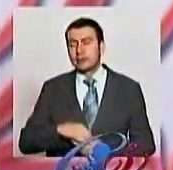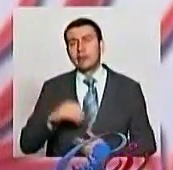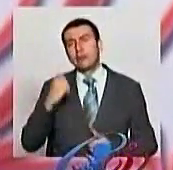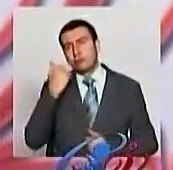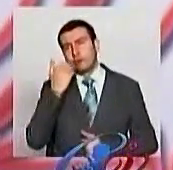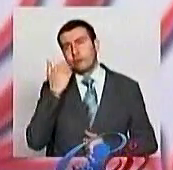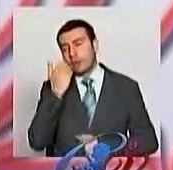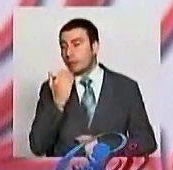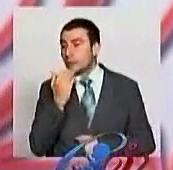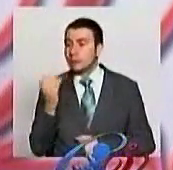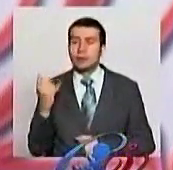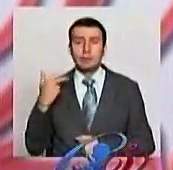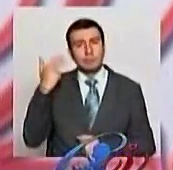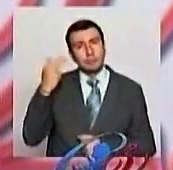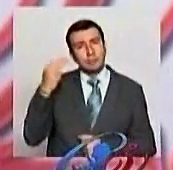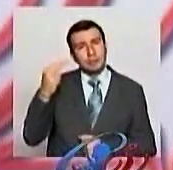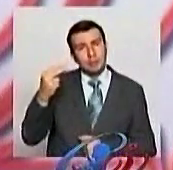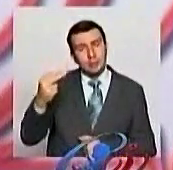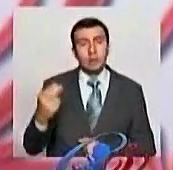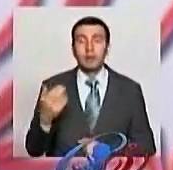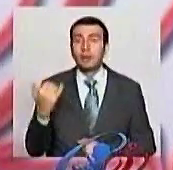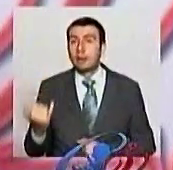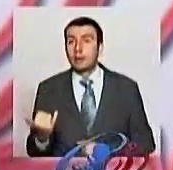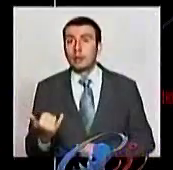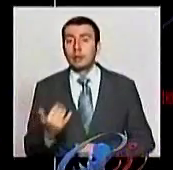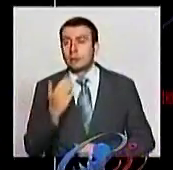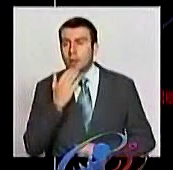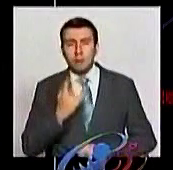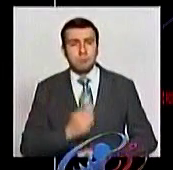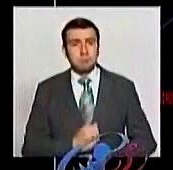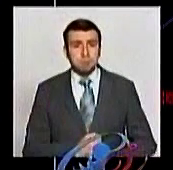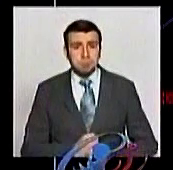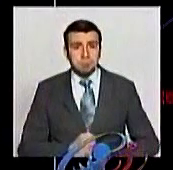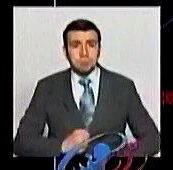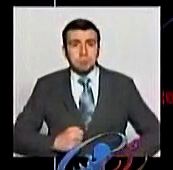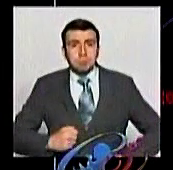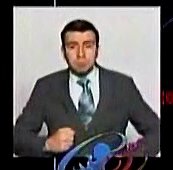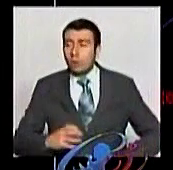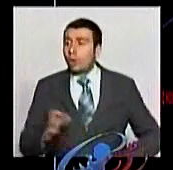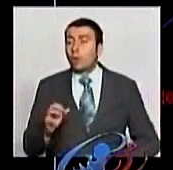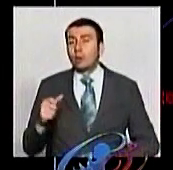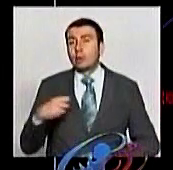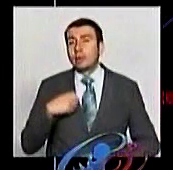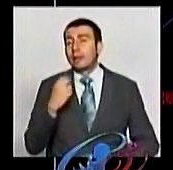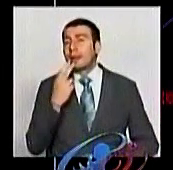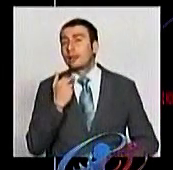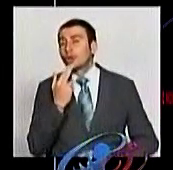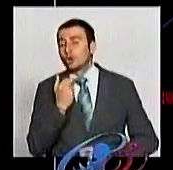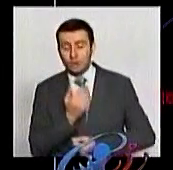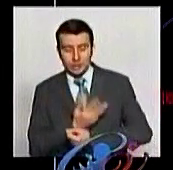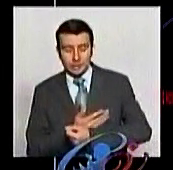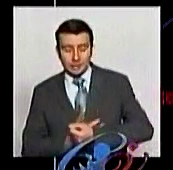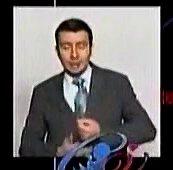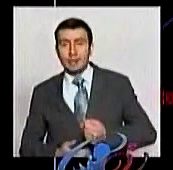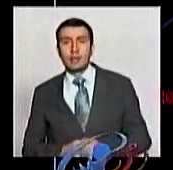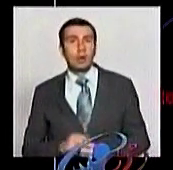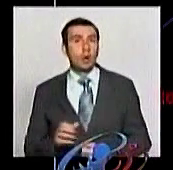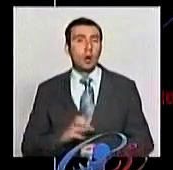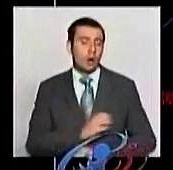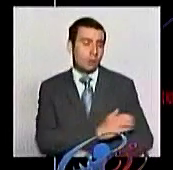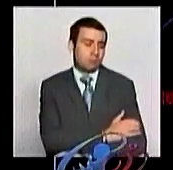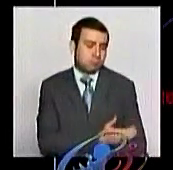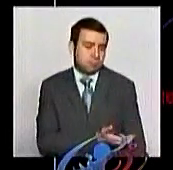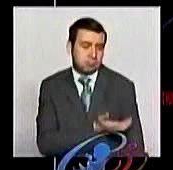tener historia de obesidad, el tener historia de diabetes, de hipertensión, no manejarse el colesterol bien,